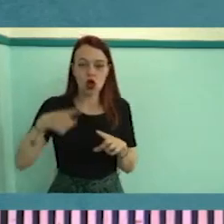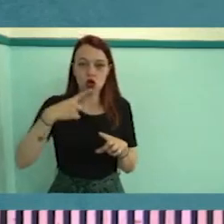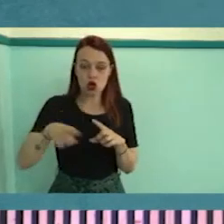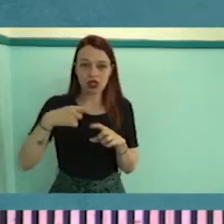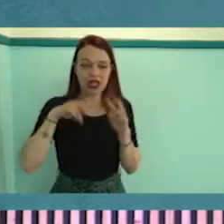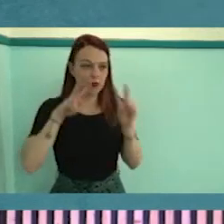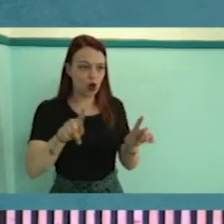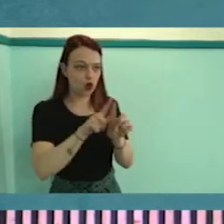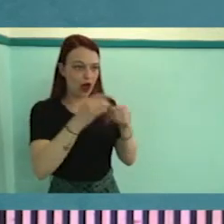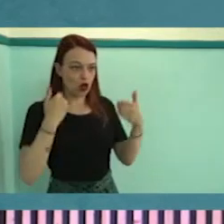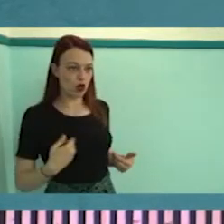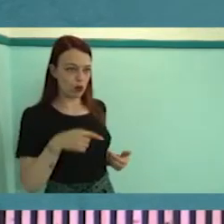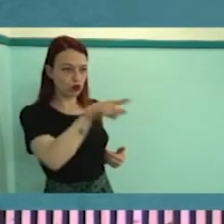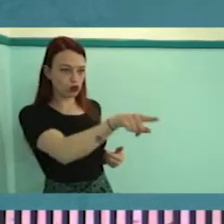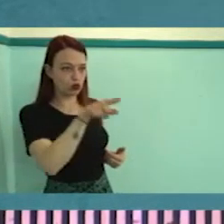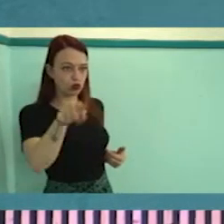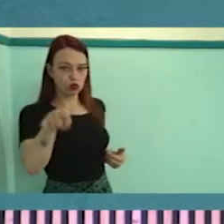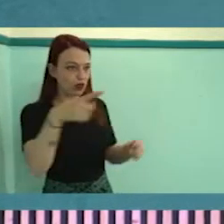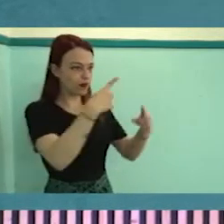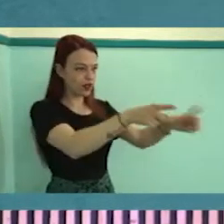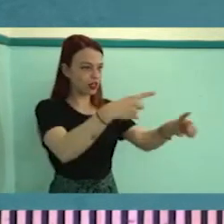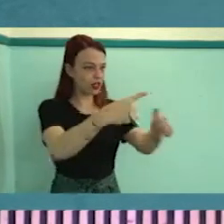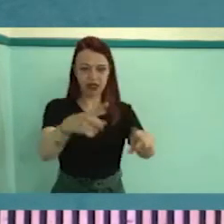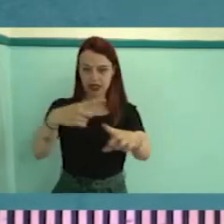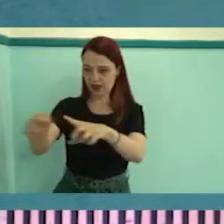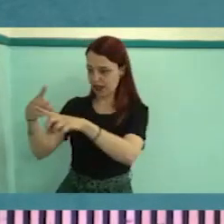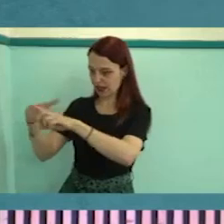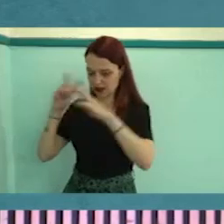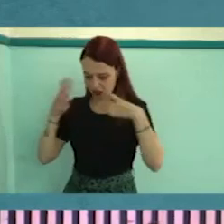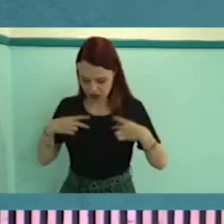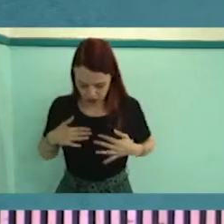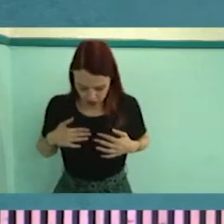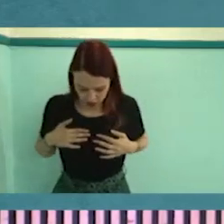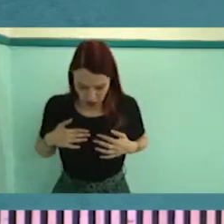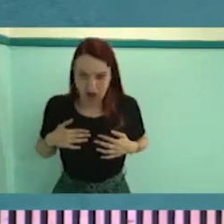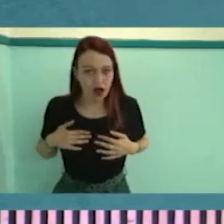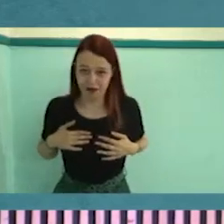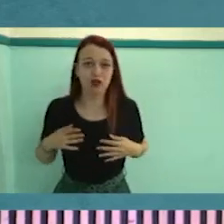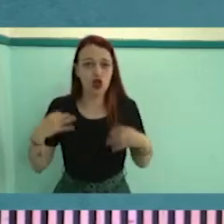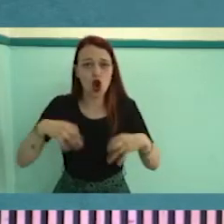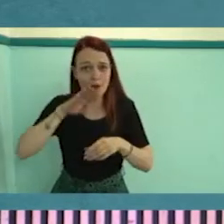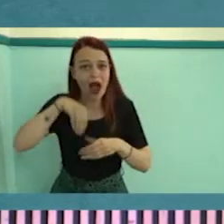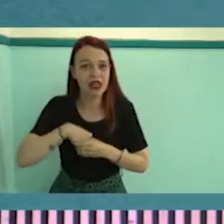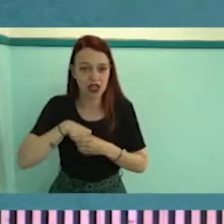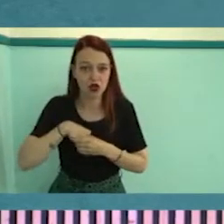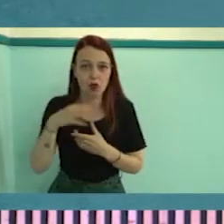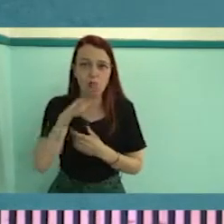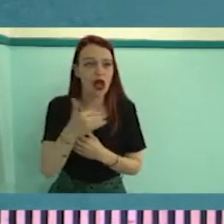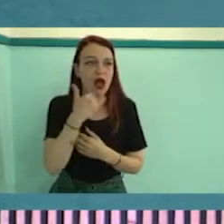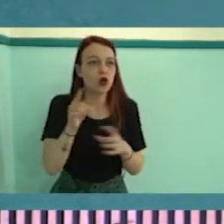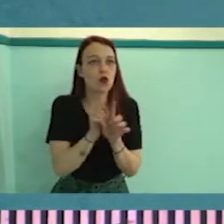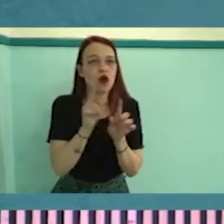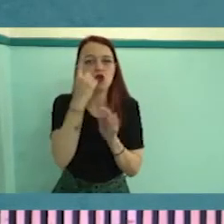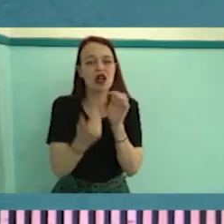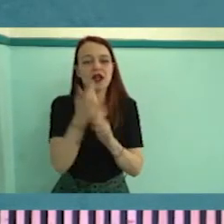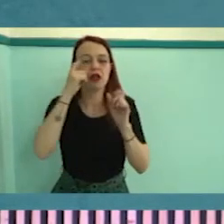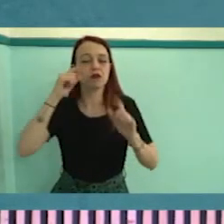sumamente distintos al tuyo es normal que la insatisfacción corporal esté inherente en nosotras mismas no es algo que venga que tú te levant anes